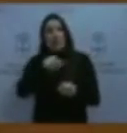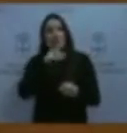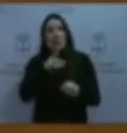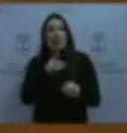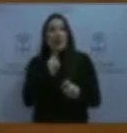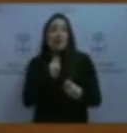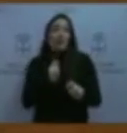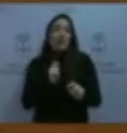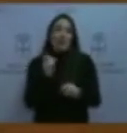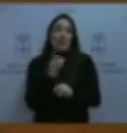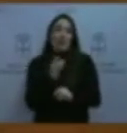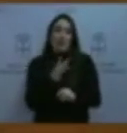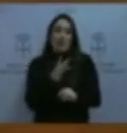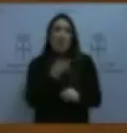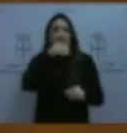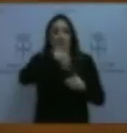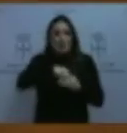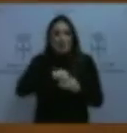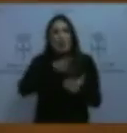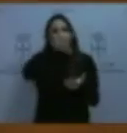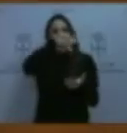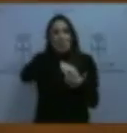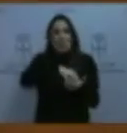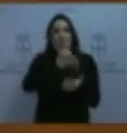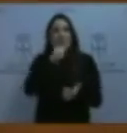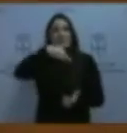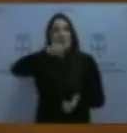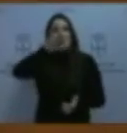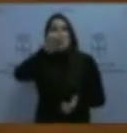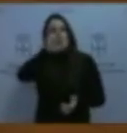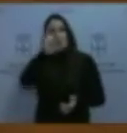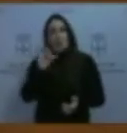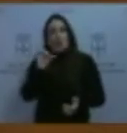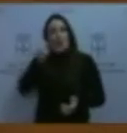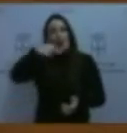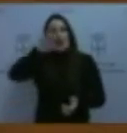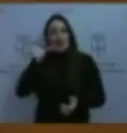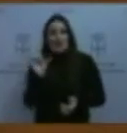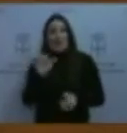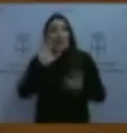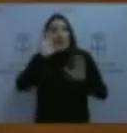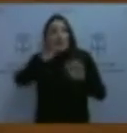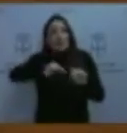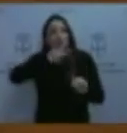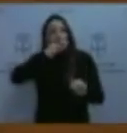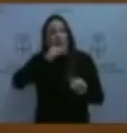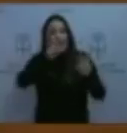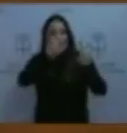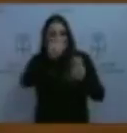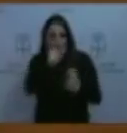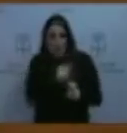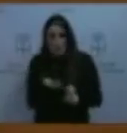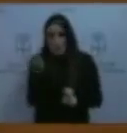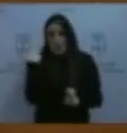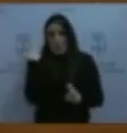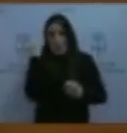concepto de inversiones en su centro de San Pedro de Anes. Sin embargo, ni en la comparecencia de presupuestos el pasado mes de diciembre,